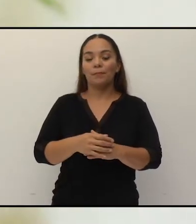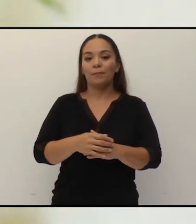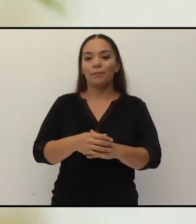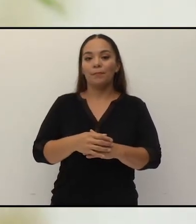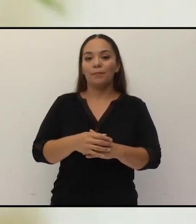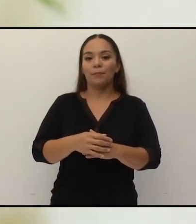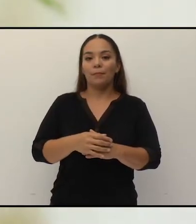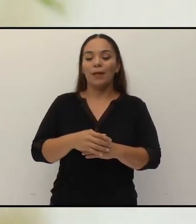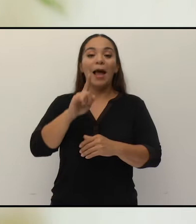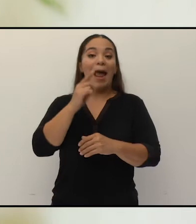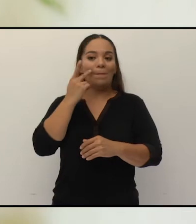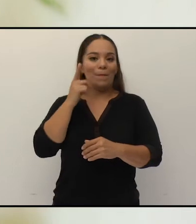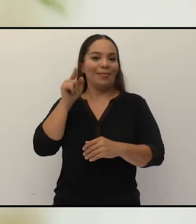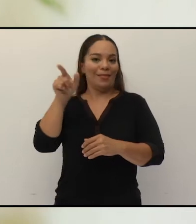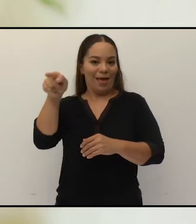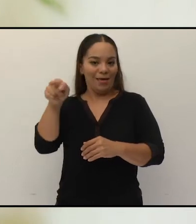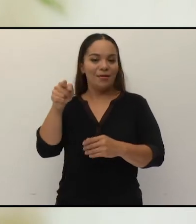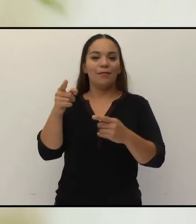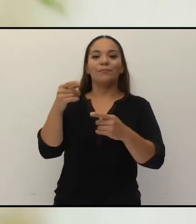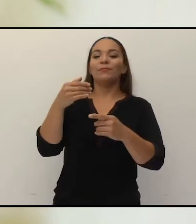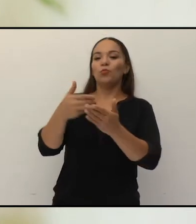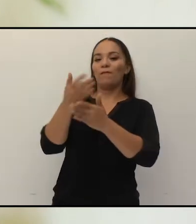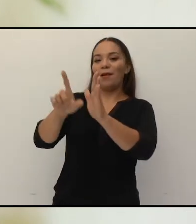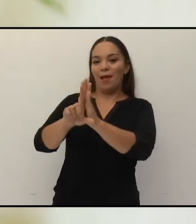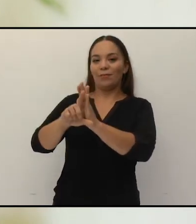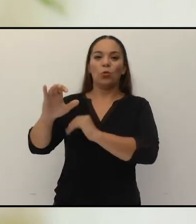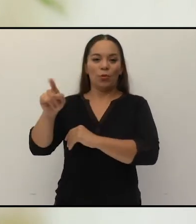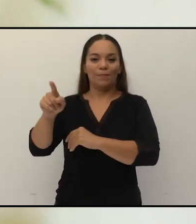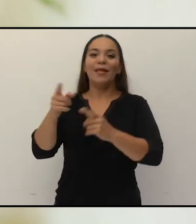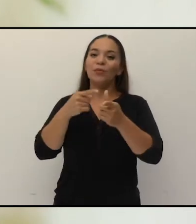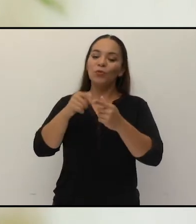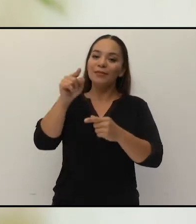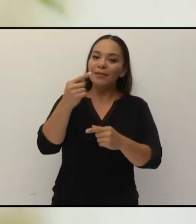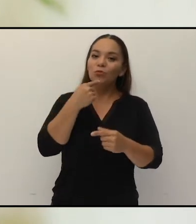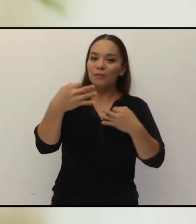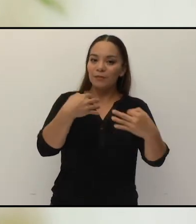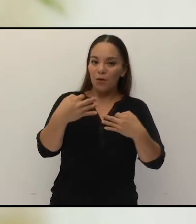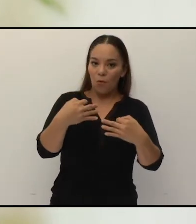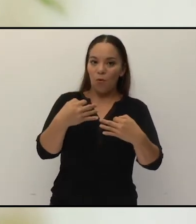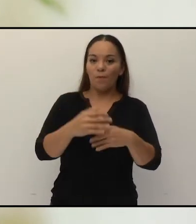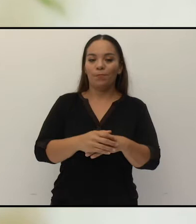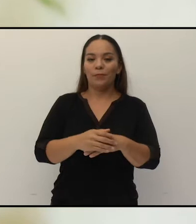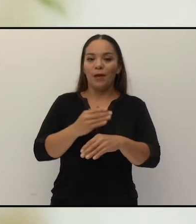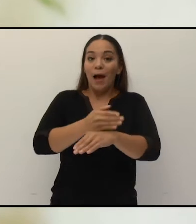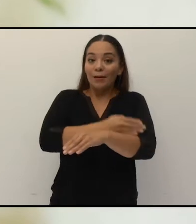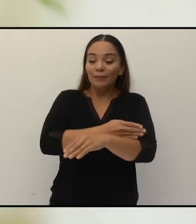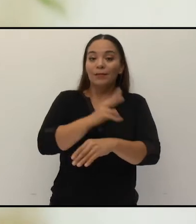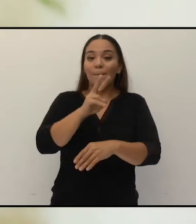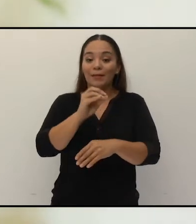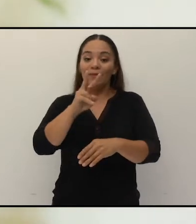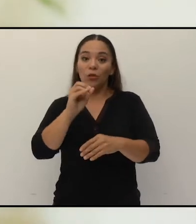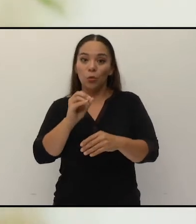acababa de sacar la ley Cullin. Y ella nos dijo que había que optar antes de 20 o